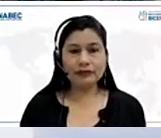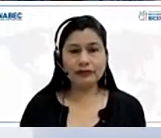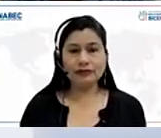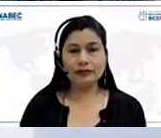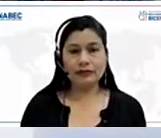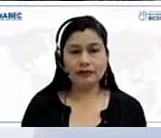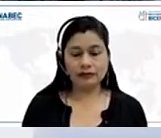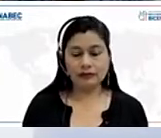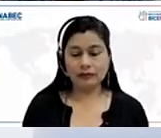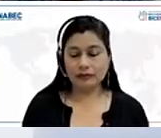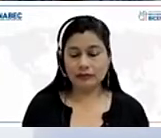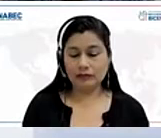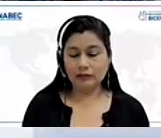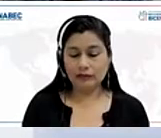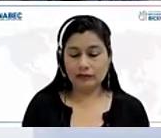De